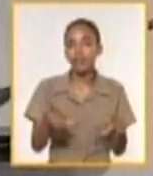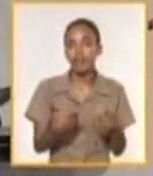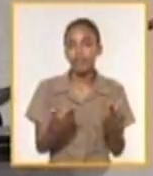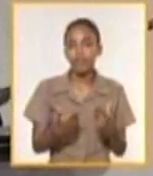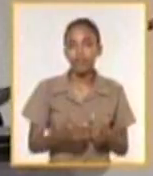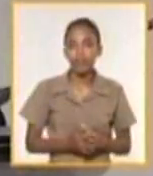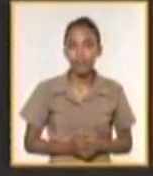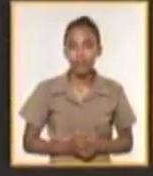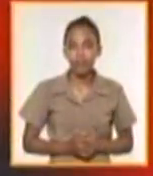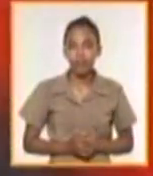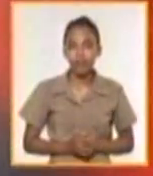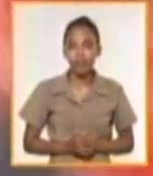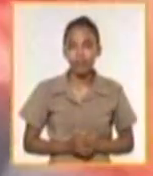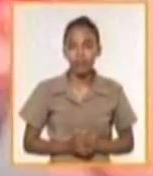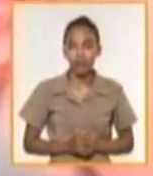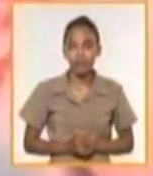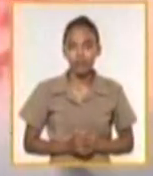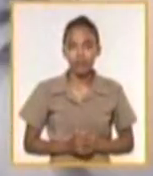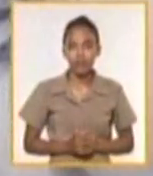de hoy.